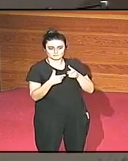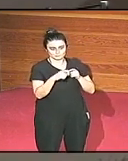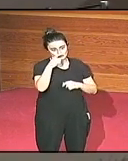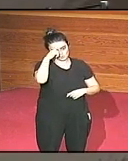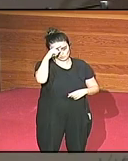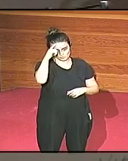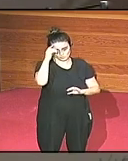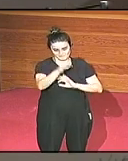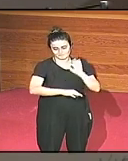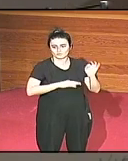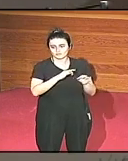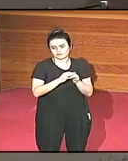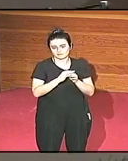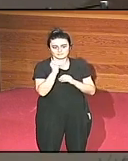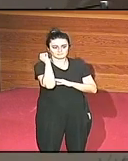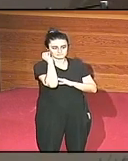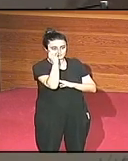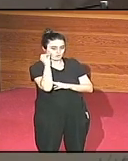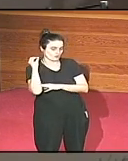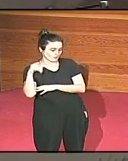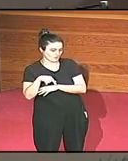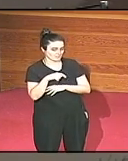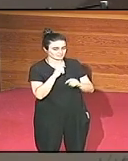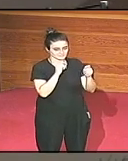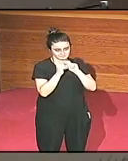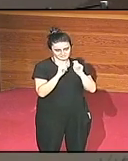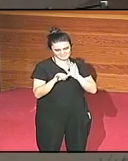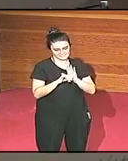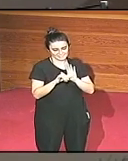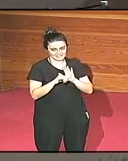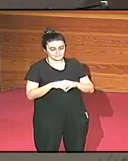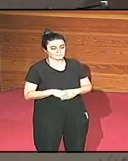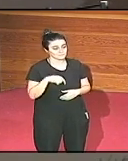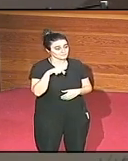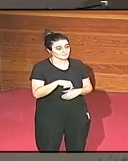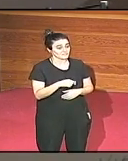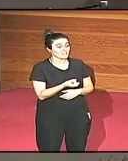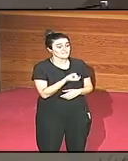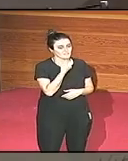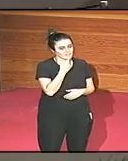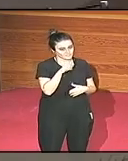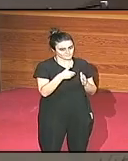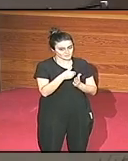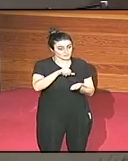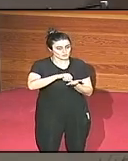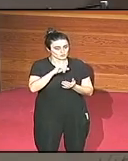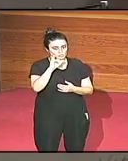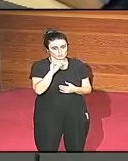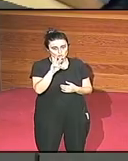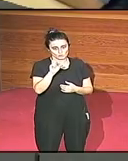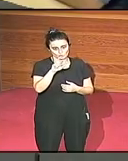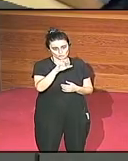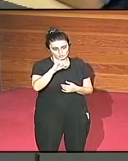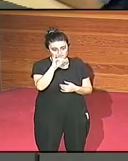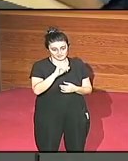bertara, jardunaldietara. Gaurkoan, de Finlandia, Ciudad Juárez, Nuevas Formas de Cubrir Internacional itzaldia, euskera zentzuteko aukera izango